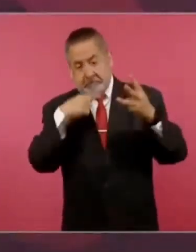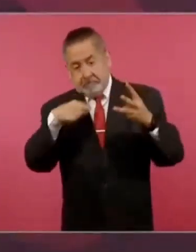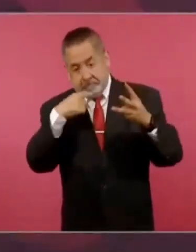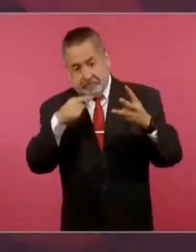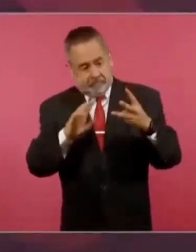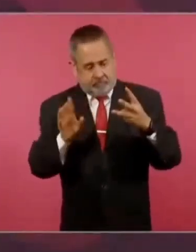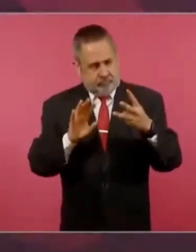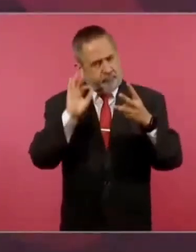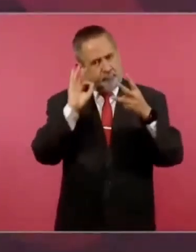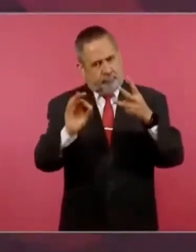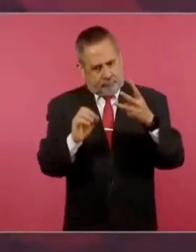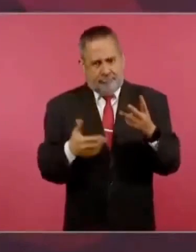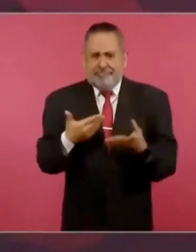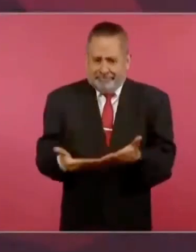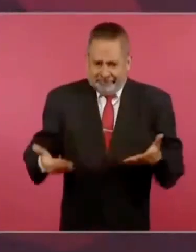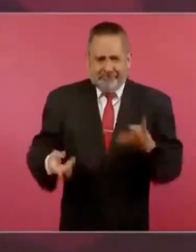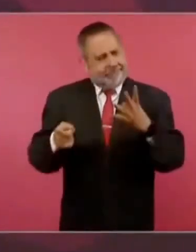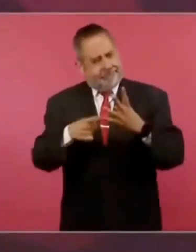que por eso